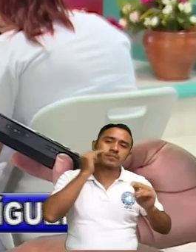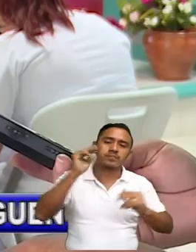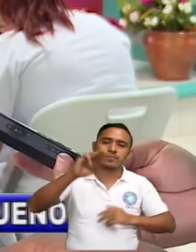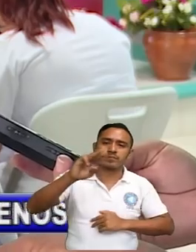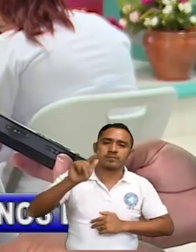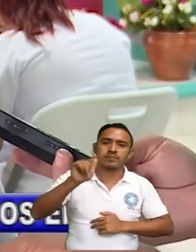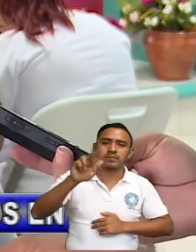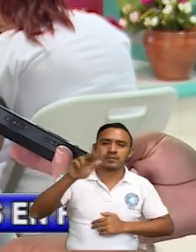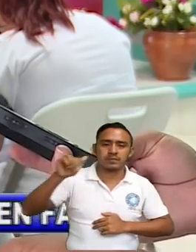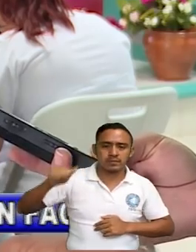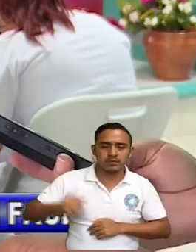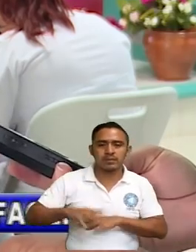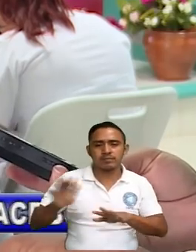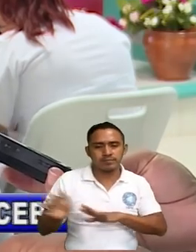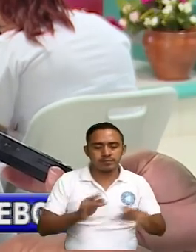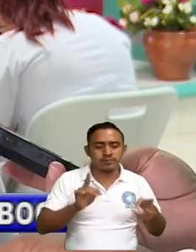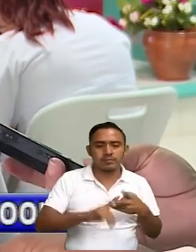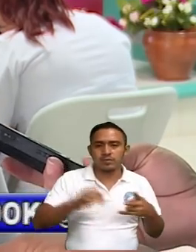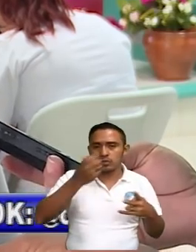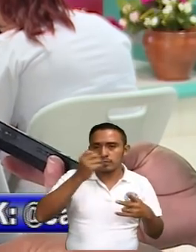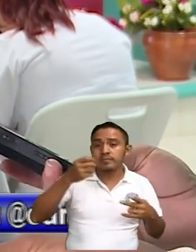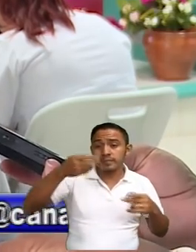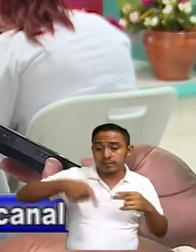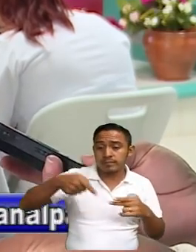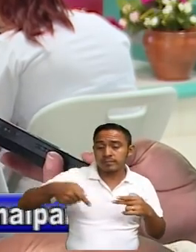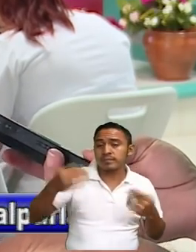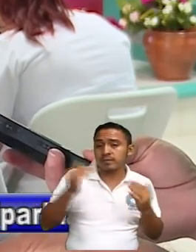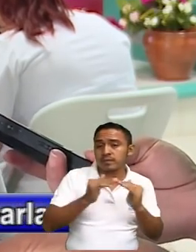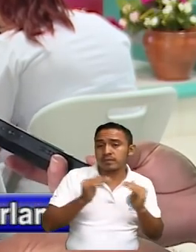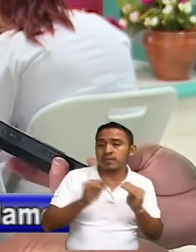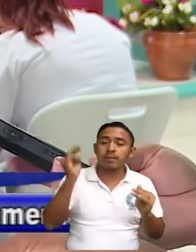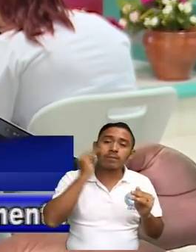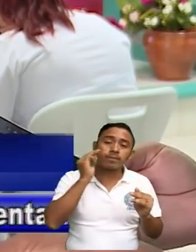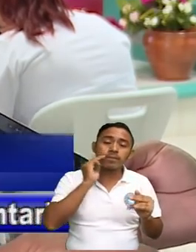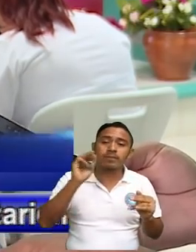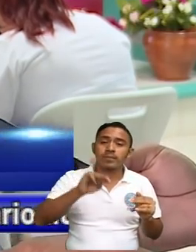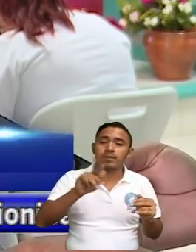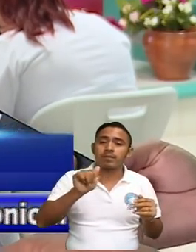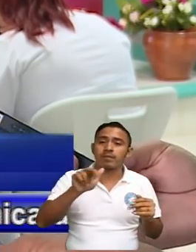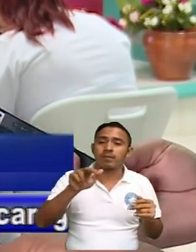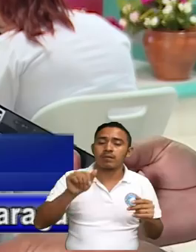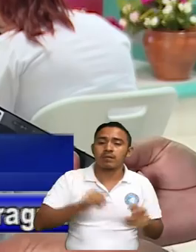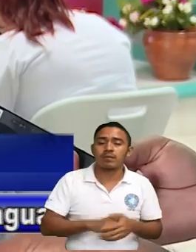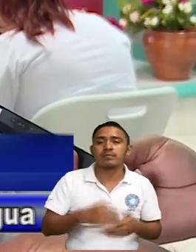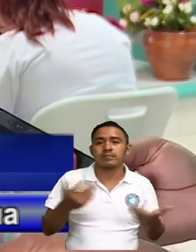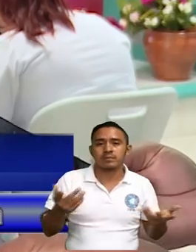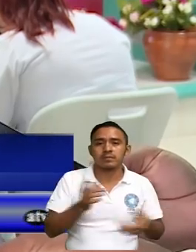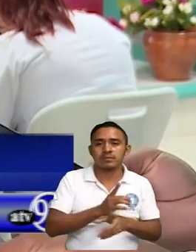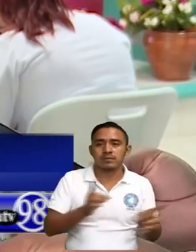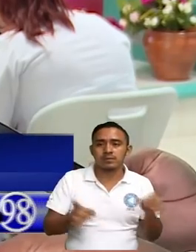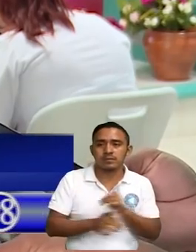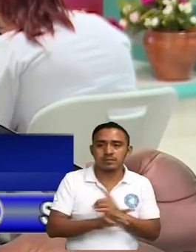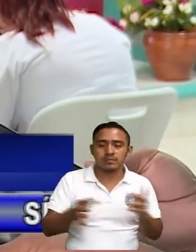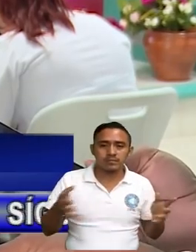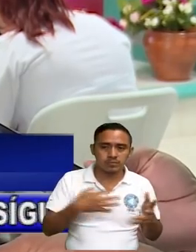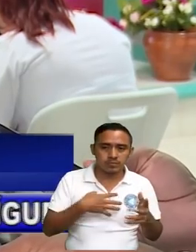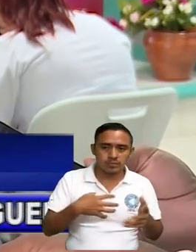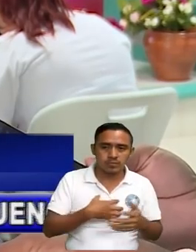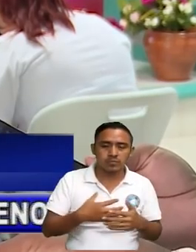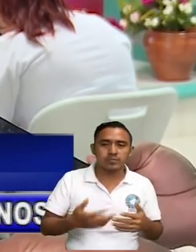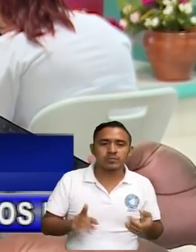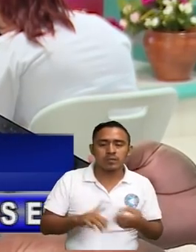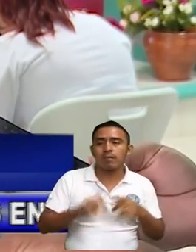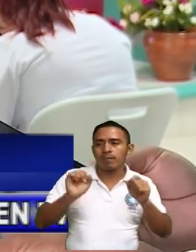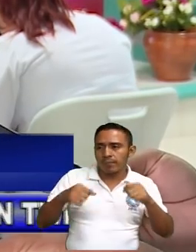hemos hecho la merienda entre la casa materna para que el embarazo sepa qué dieta que puede